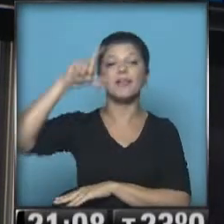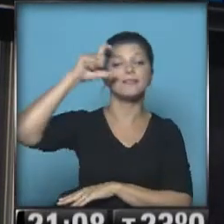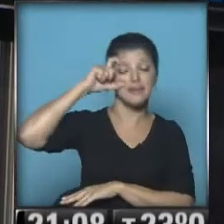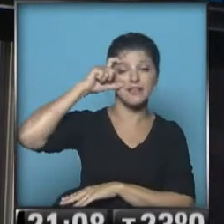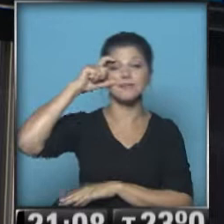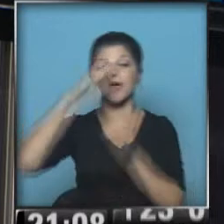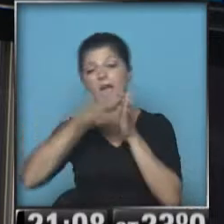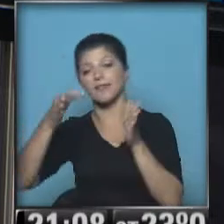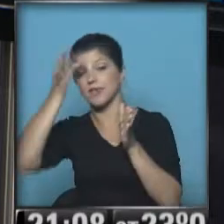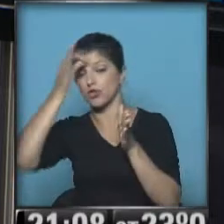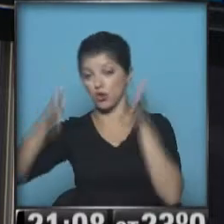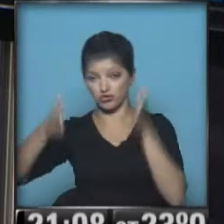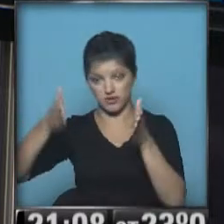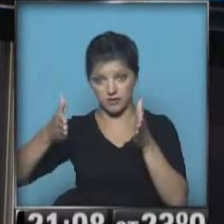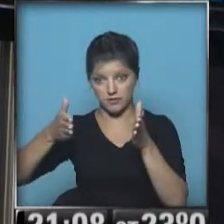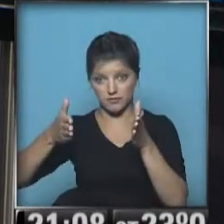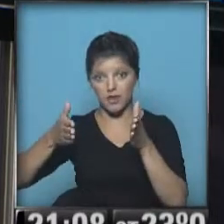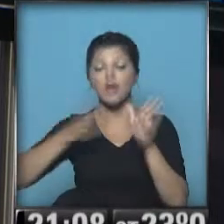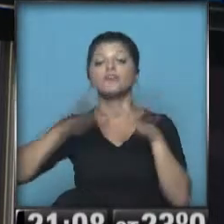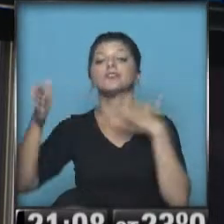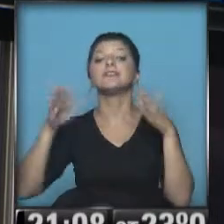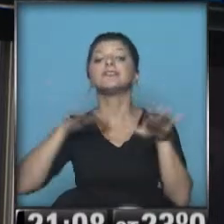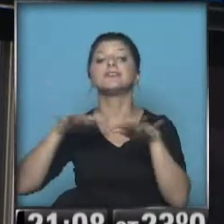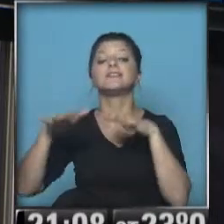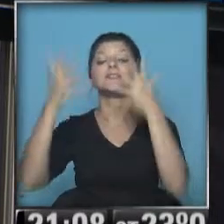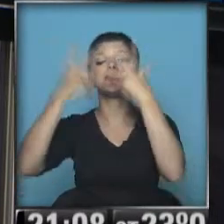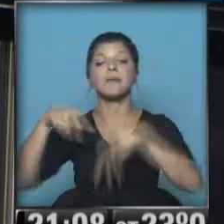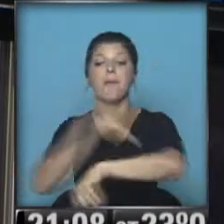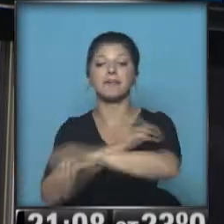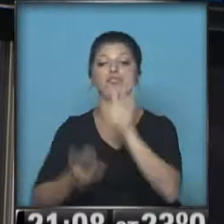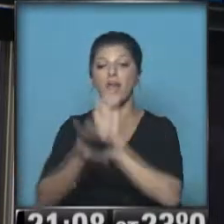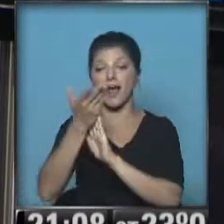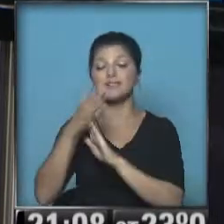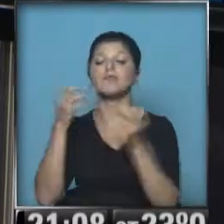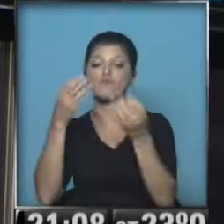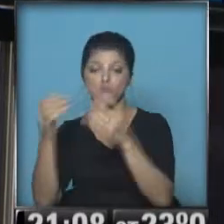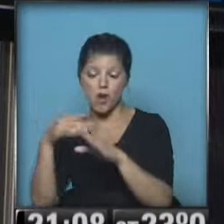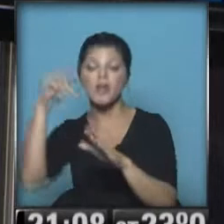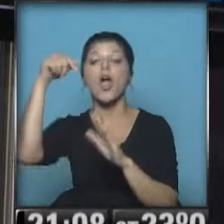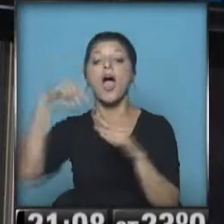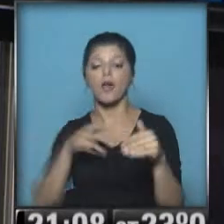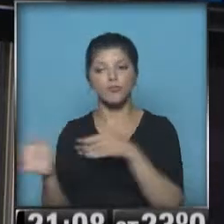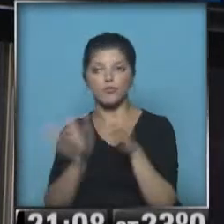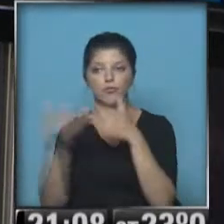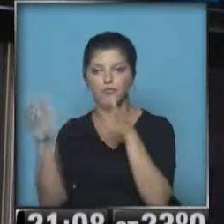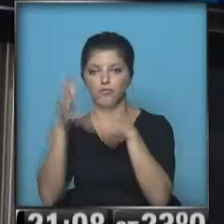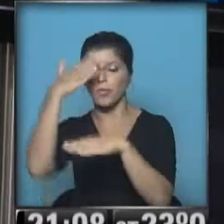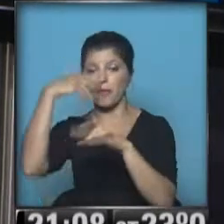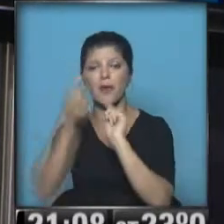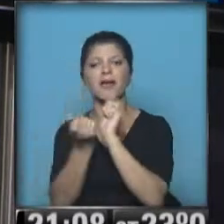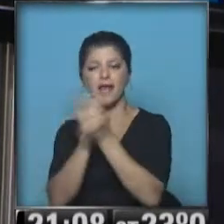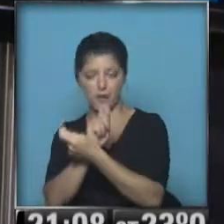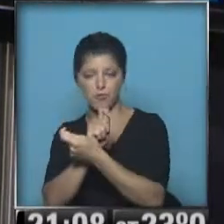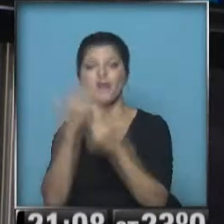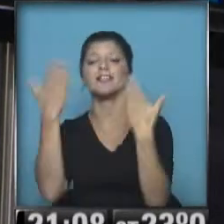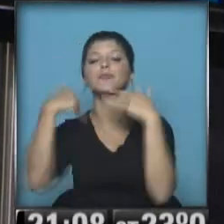a 12 grados. Un sistema de alta presión dejará condiciones de muy buen tiempo, vientos del sector sur, luego de direcciones variables y las